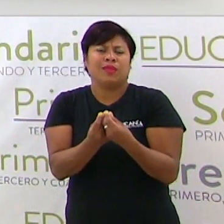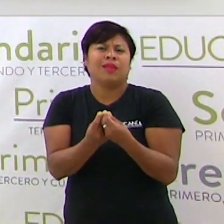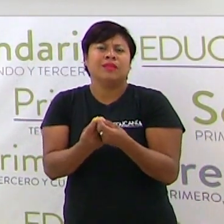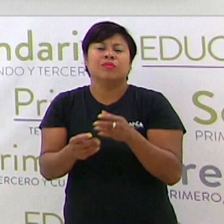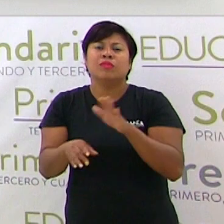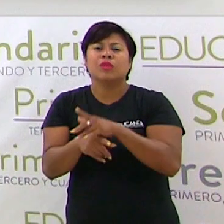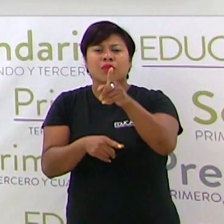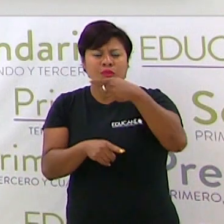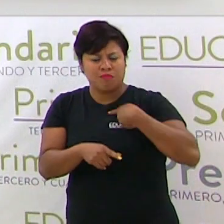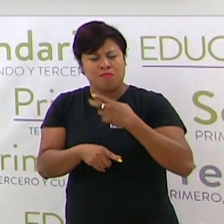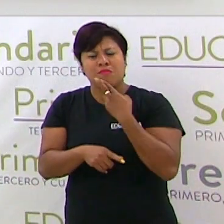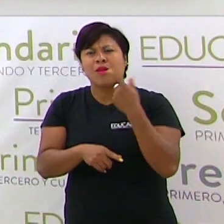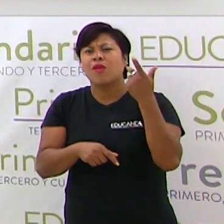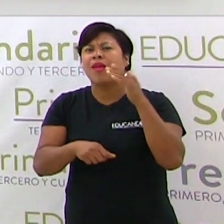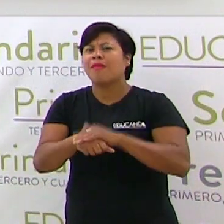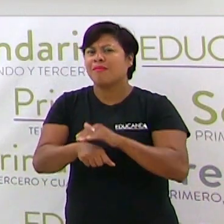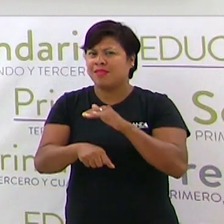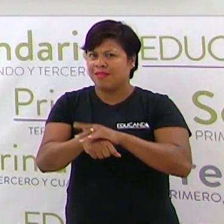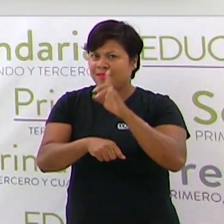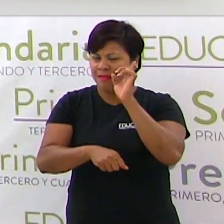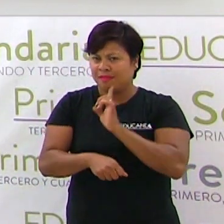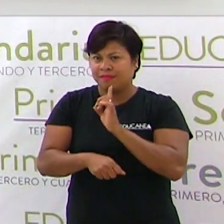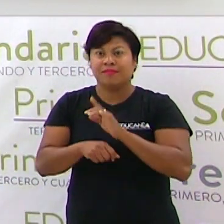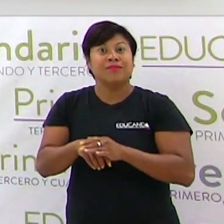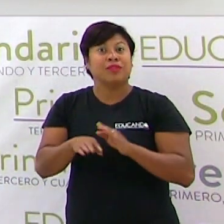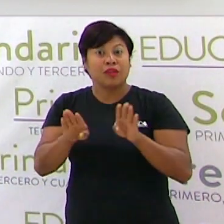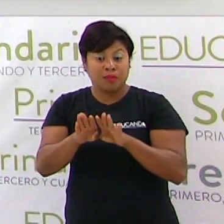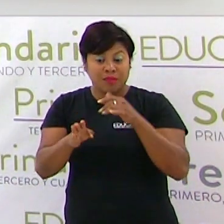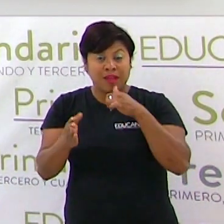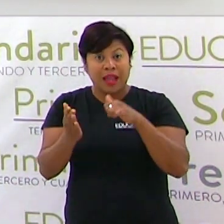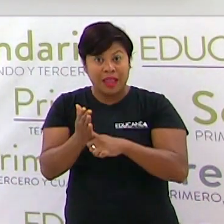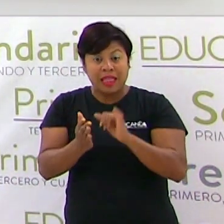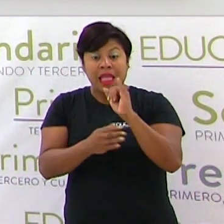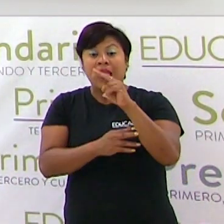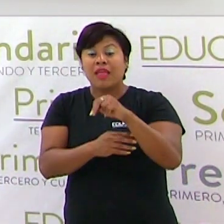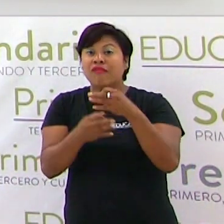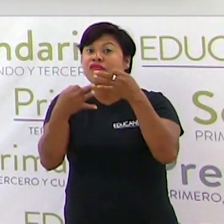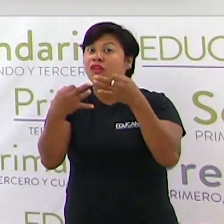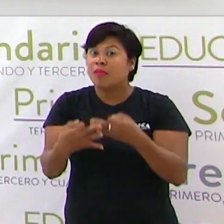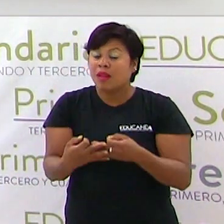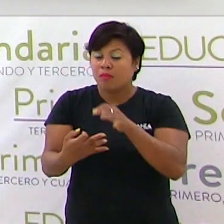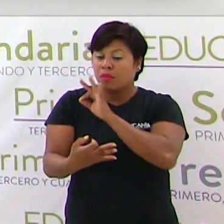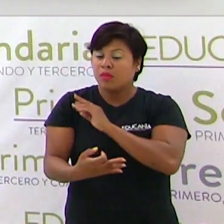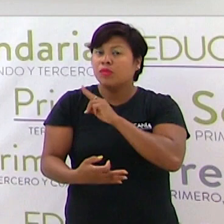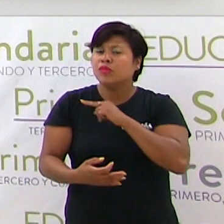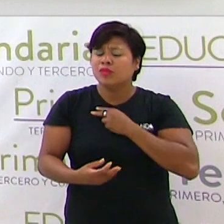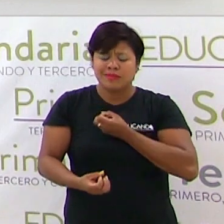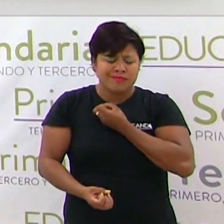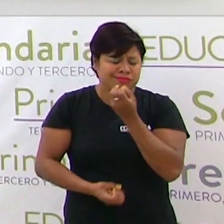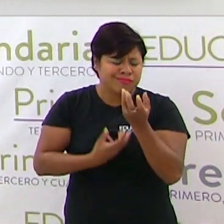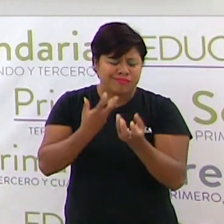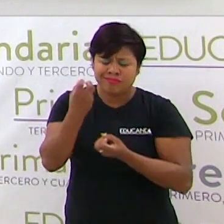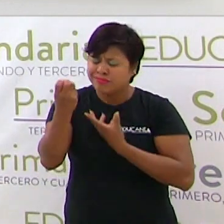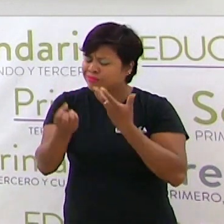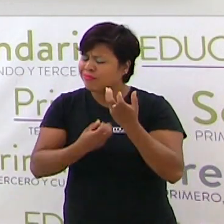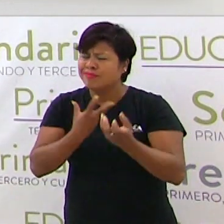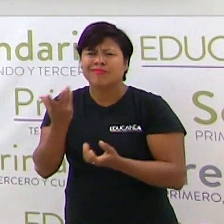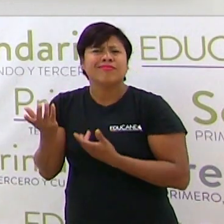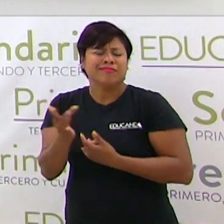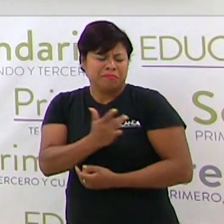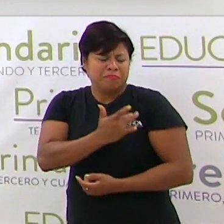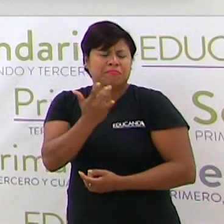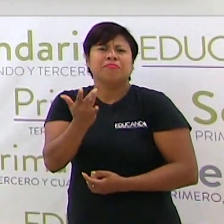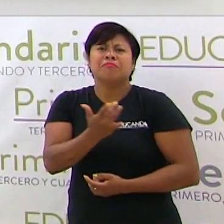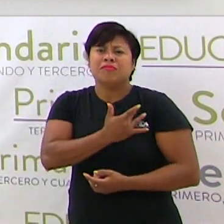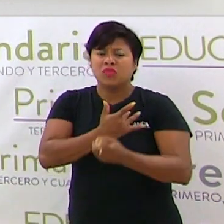tú eres mi mejor amiga. Fíjense, cómo en una carta informal podemos expresar nuestros sentimientos. Cuando le dice, tú